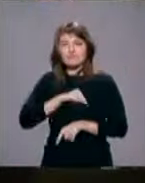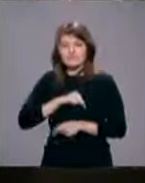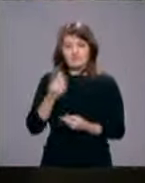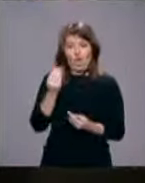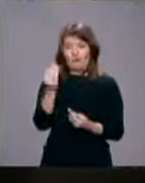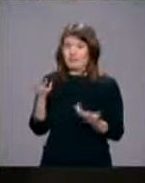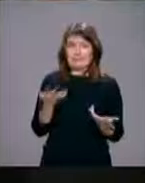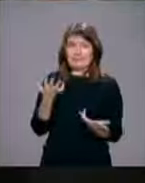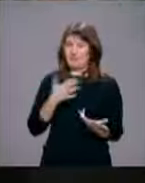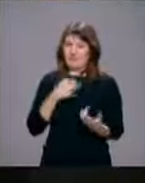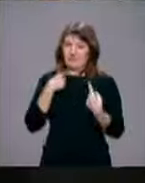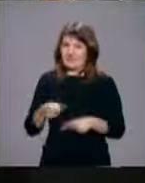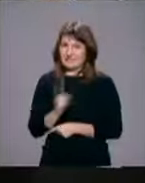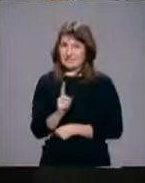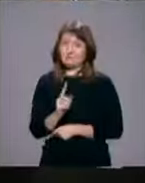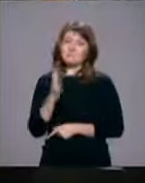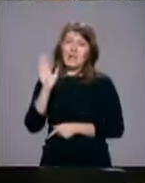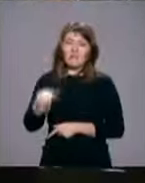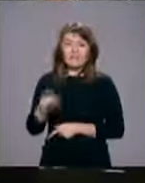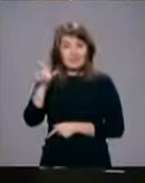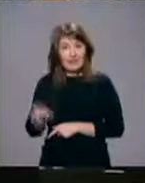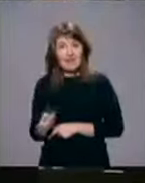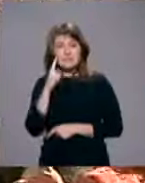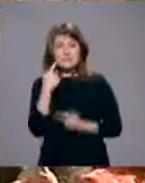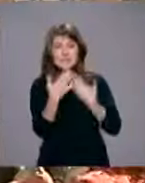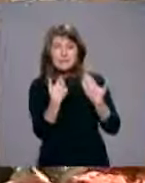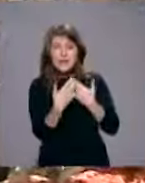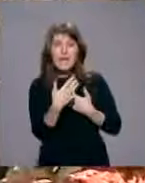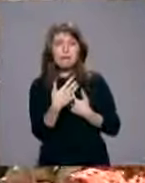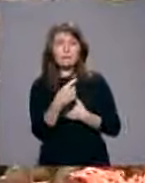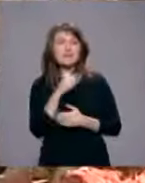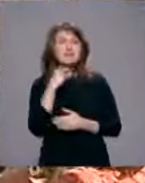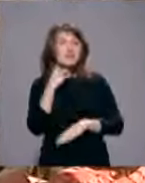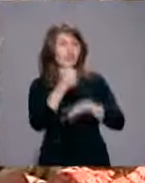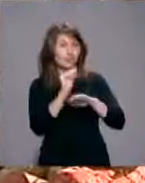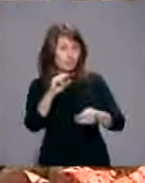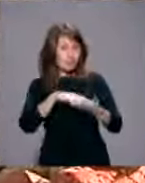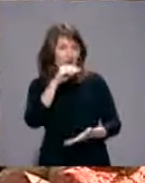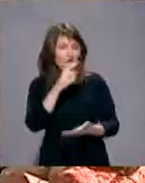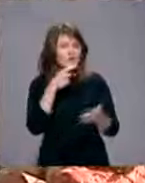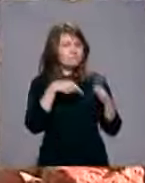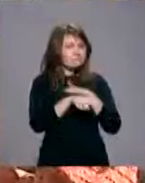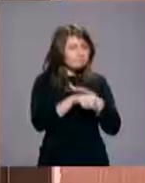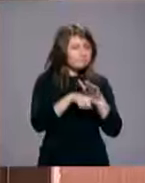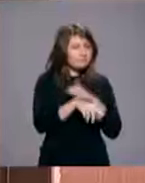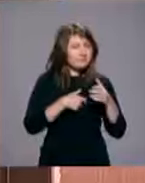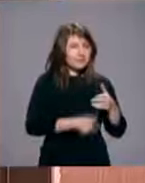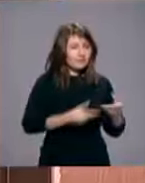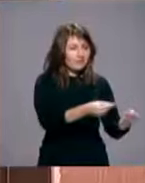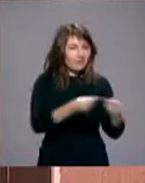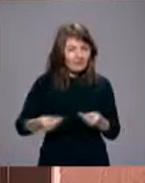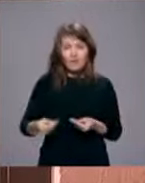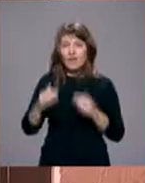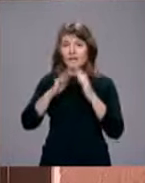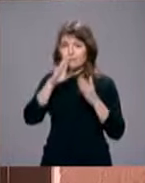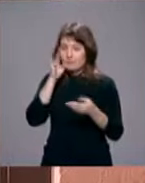joven entonces decide con el apoyo del párroco preparar los papeles del seminario cuando llega a casa sus padres reciben la noticia con sorpresa